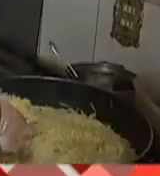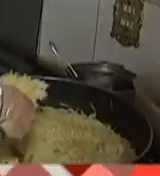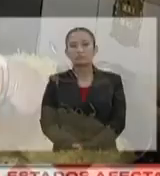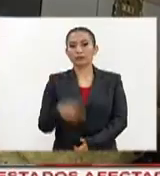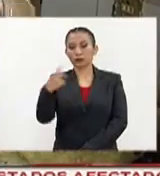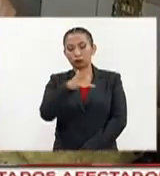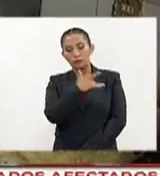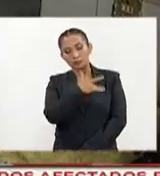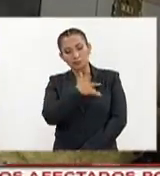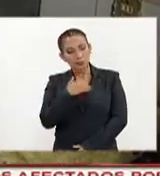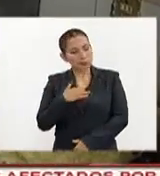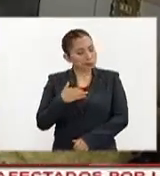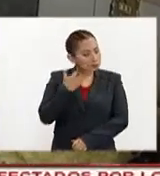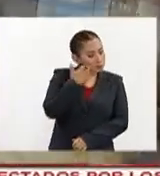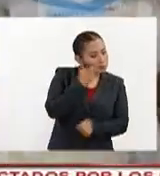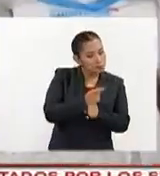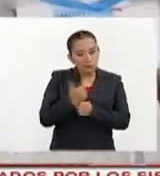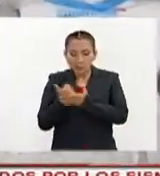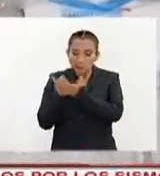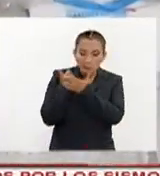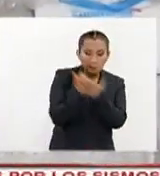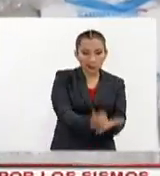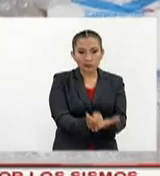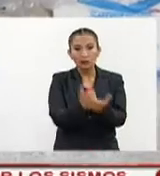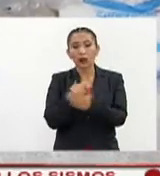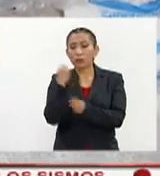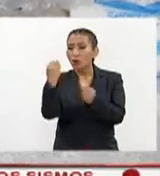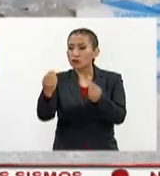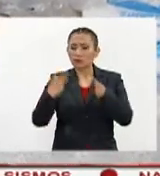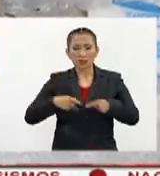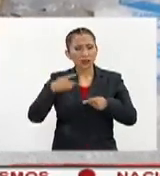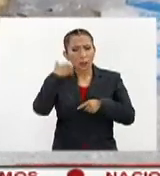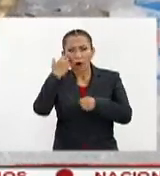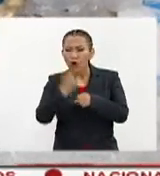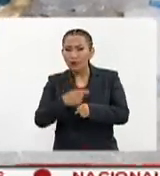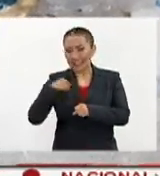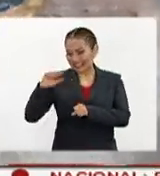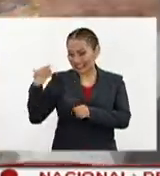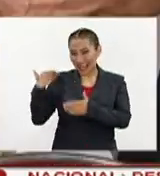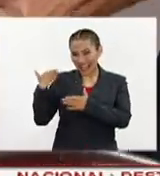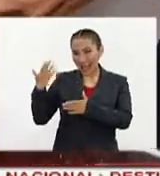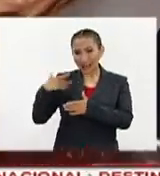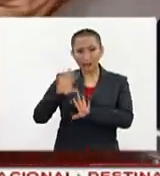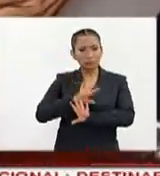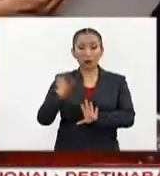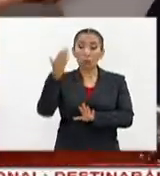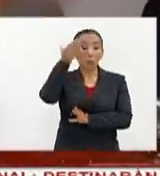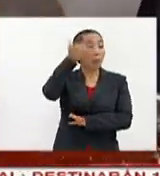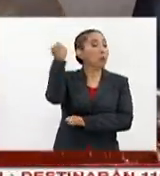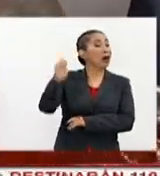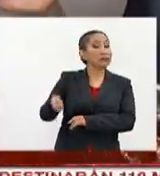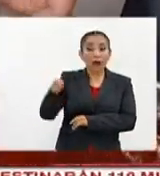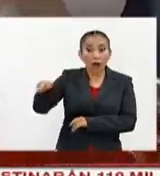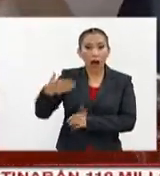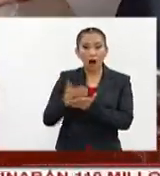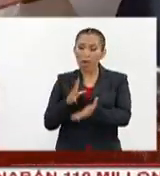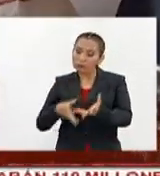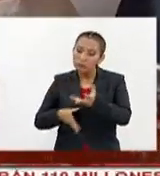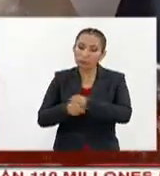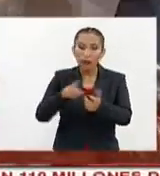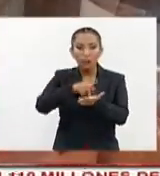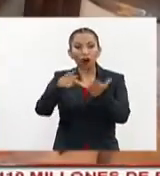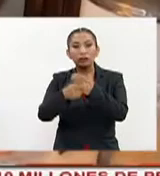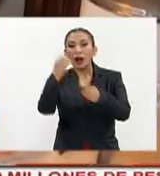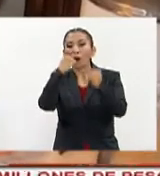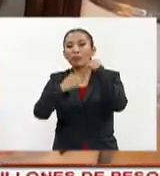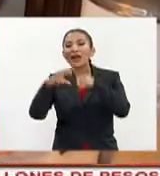Su corazón altruista es el común denominador. Decenas de voluntarios que hasta hace unos días eran completos desconocidos se han sumado al